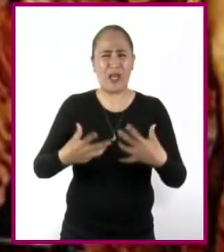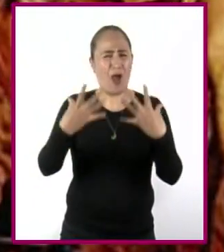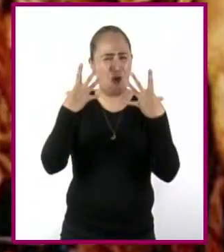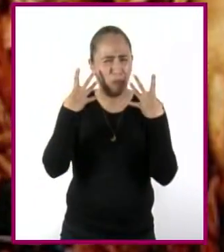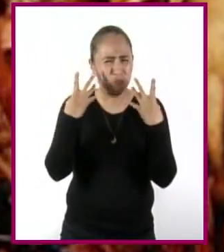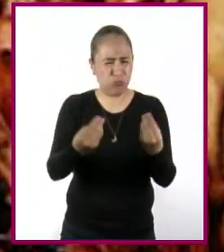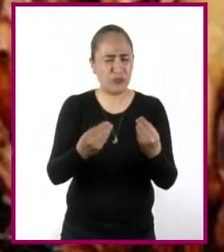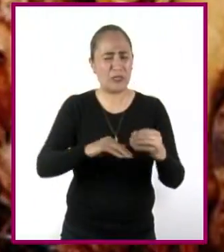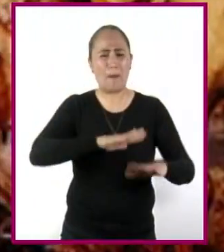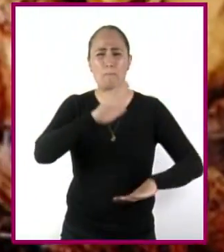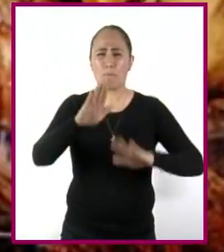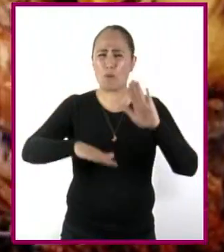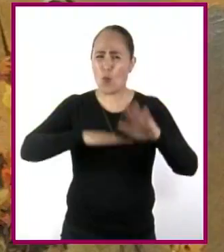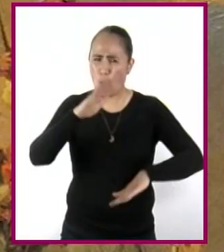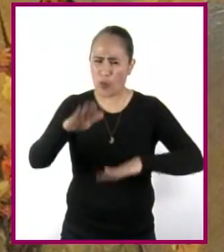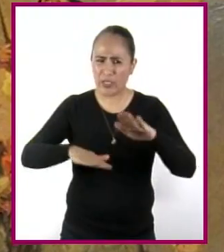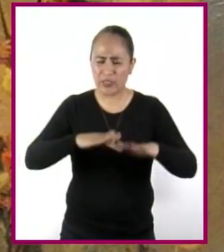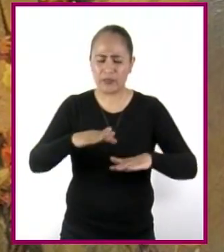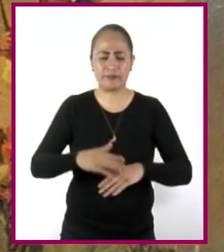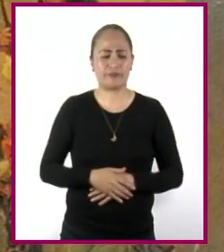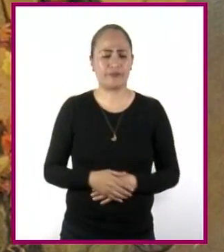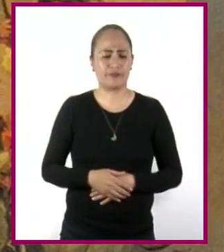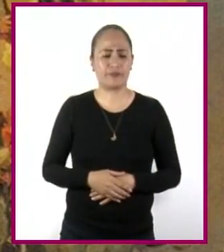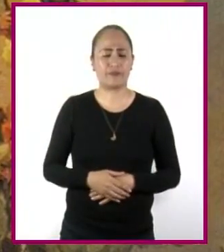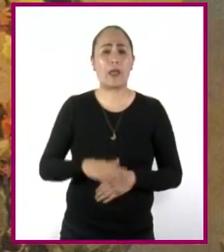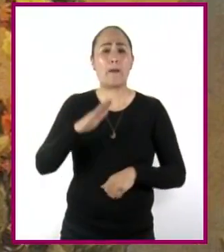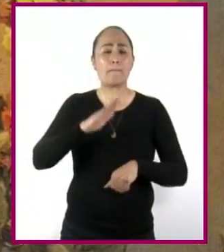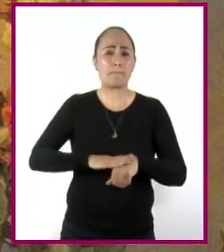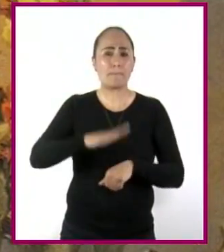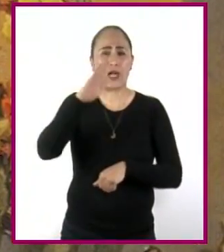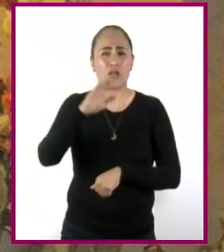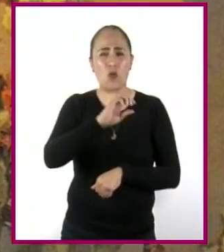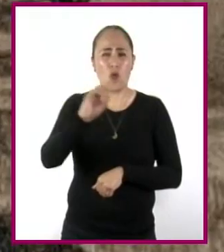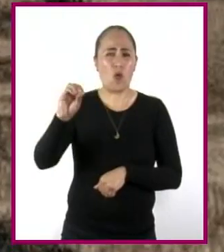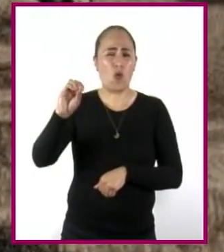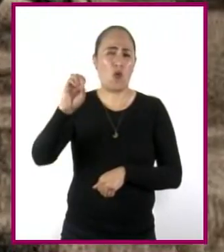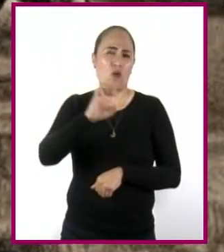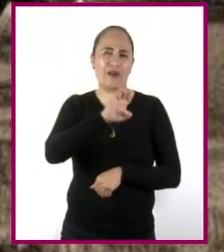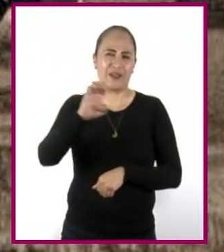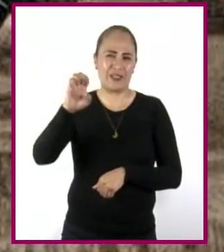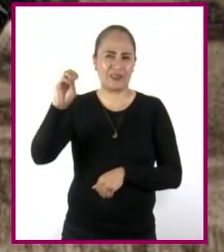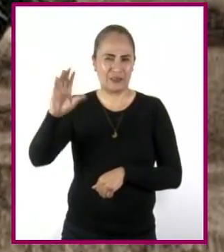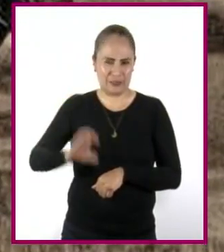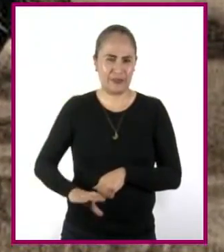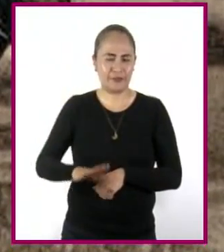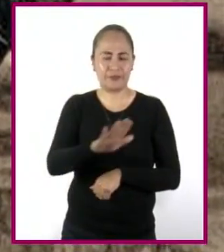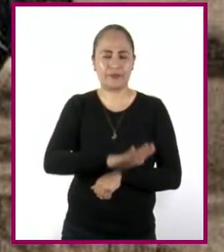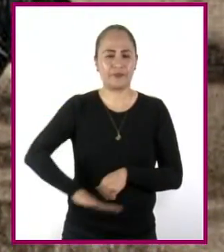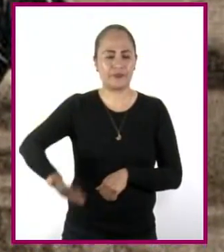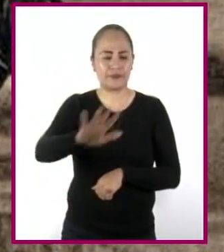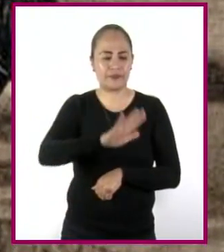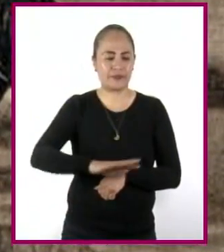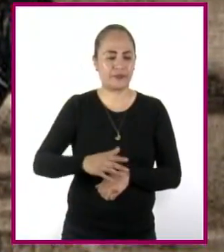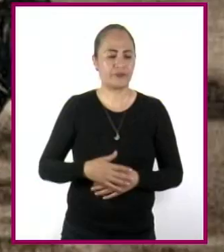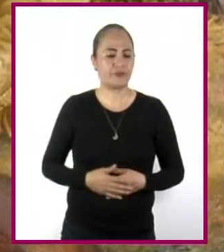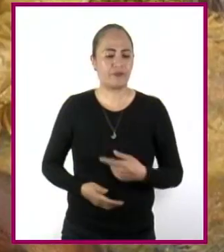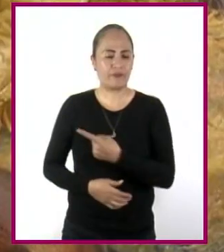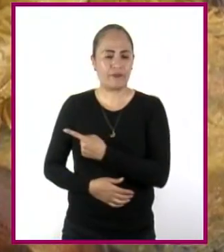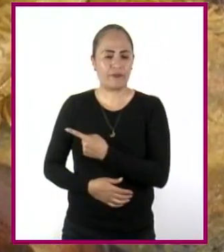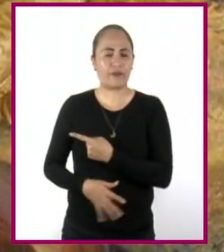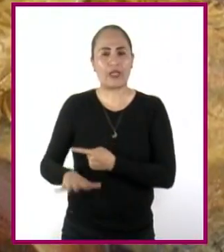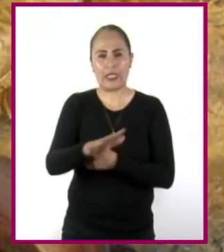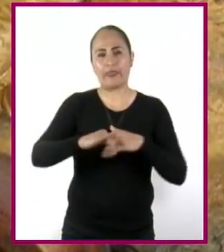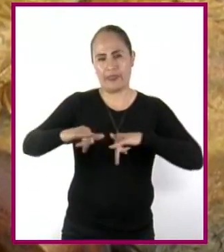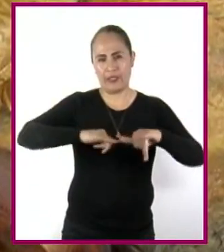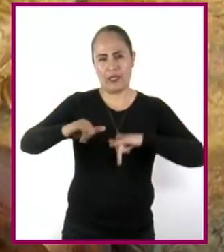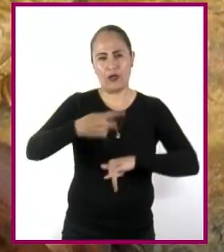Cherokees y Choctaws. La expansión hacia el oeste provocaría el nacimiento de las reservas indias,